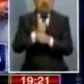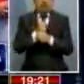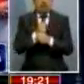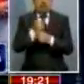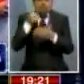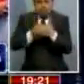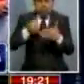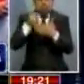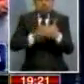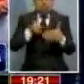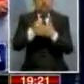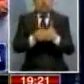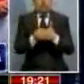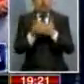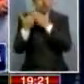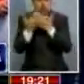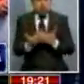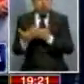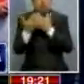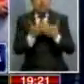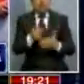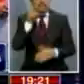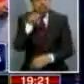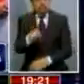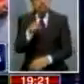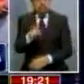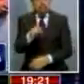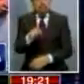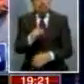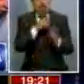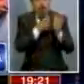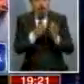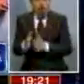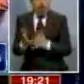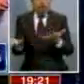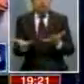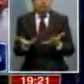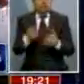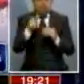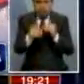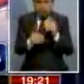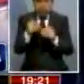esfuerzo, de trabajo, del estudio. Así es, del orden.